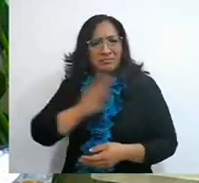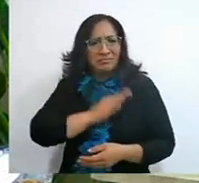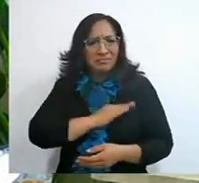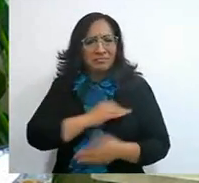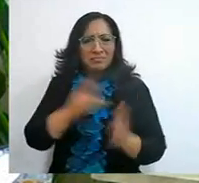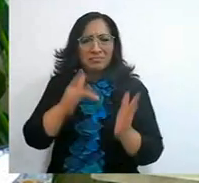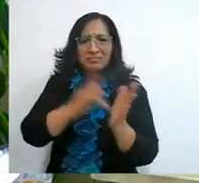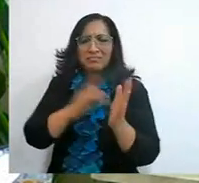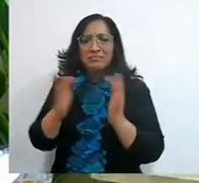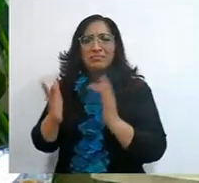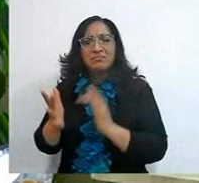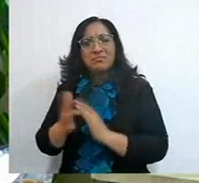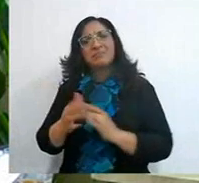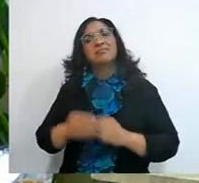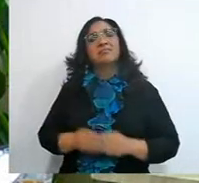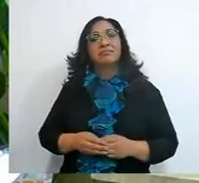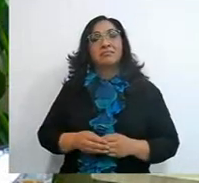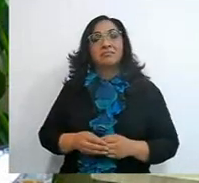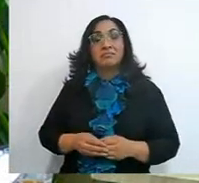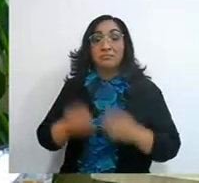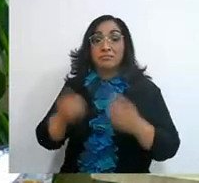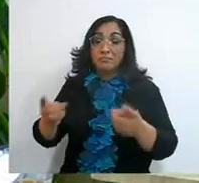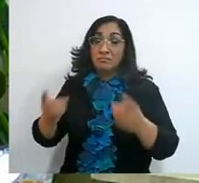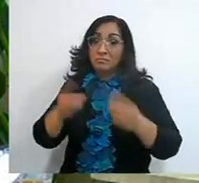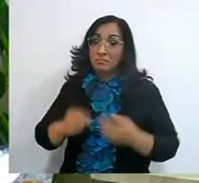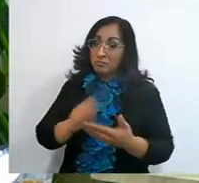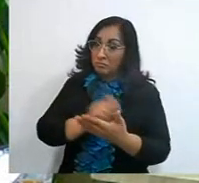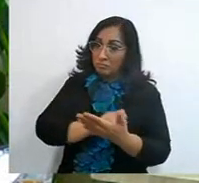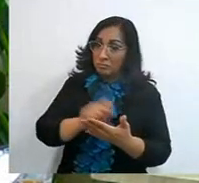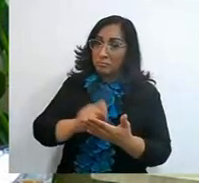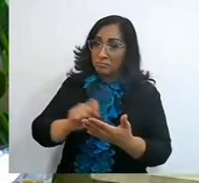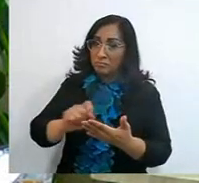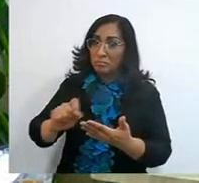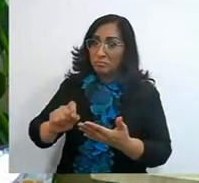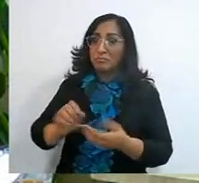Jesucristo y nos dejan sus escritos